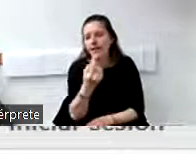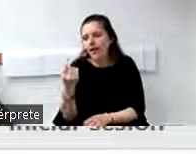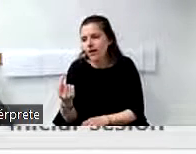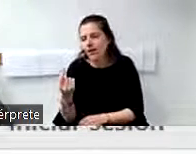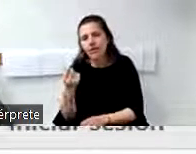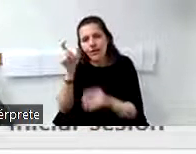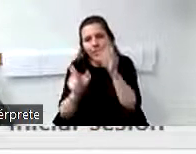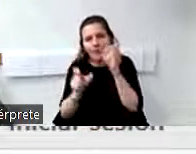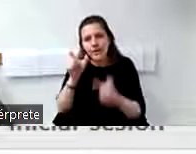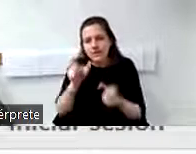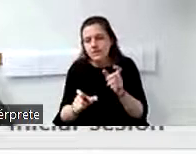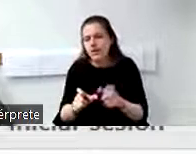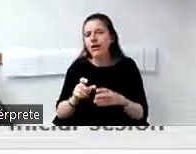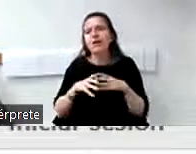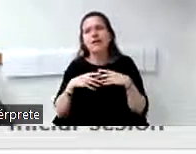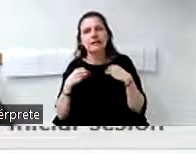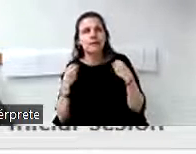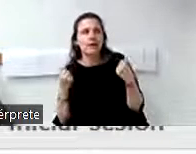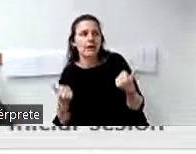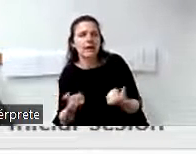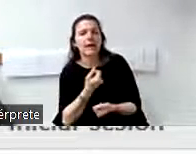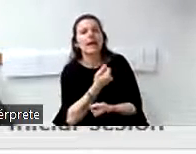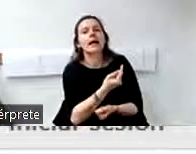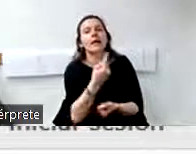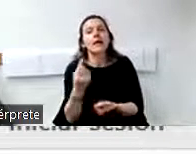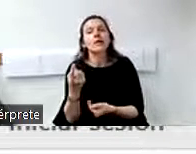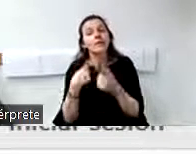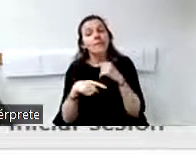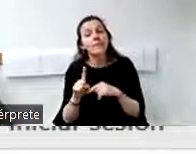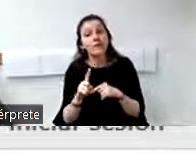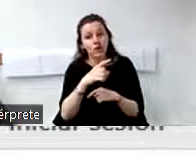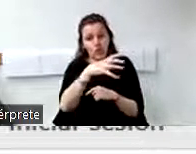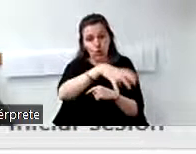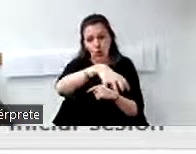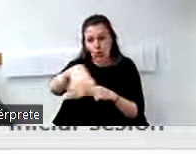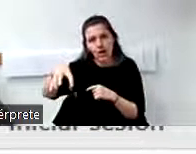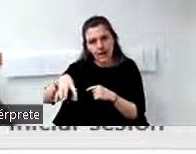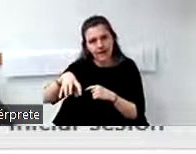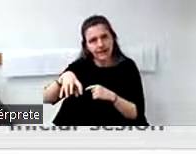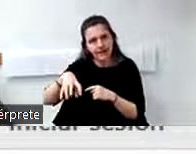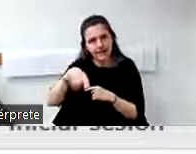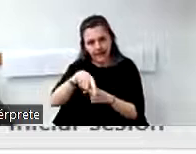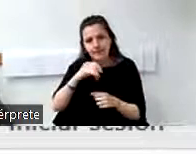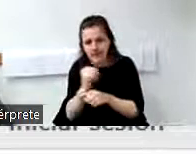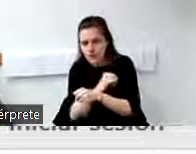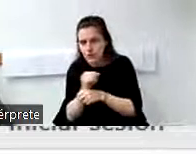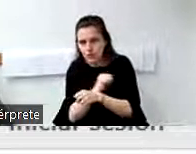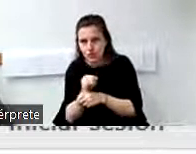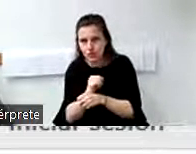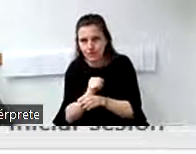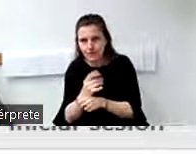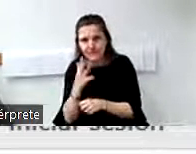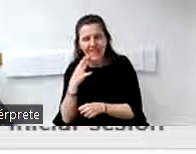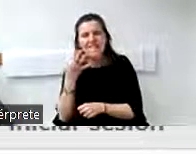y la sensibilidad, cuando en los centros, los servicios, hay una